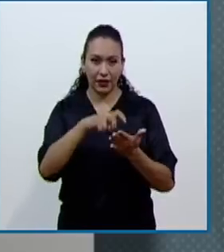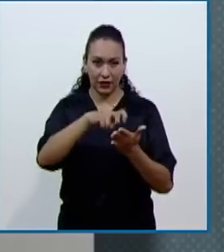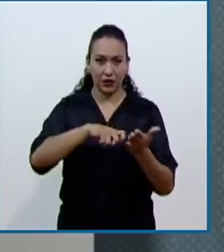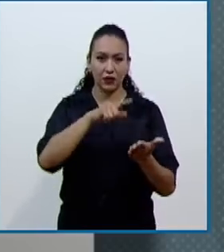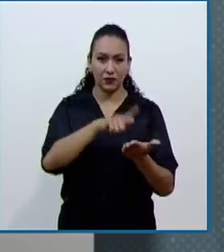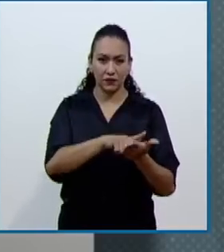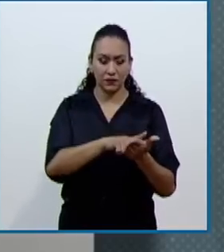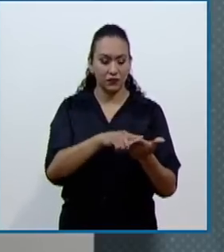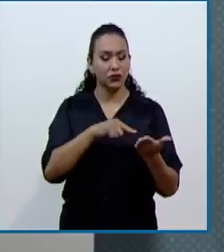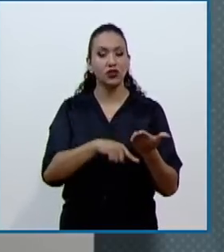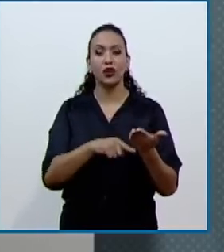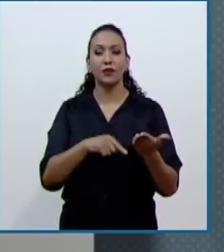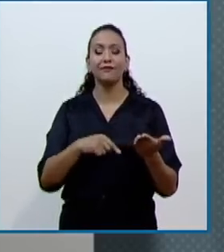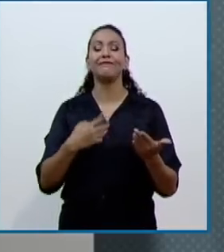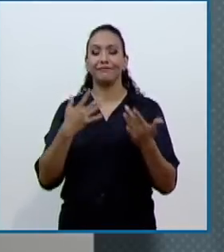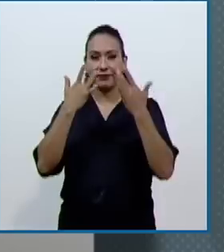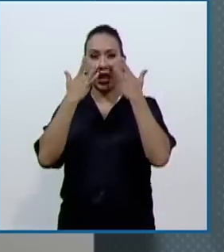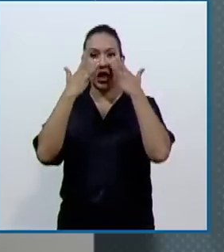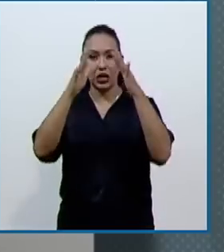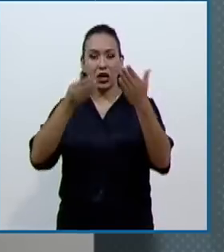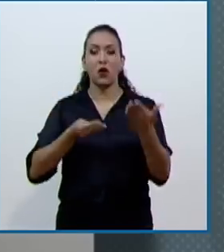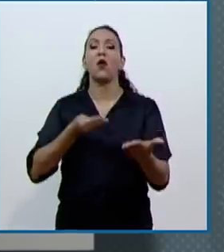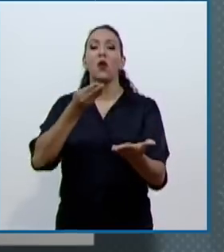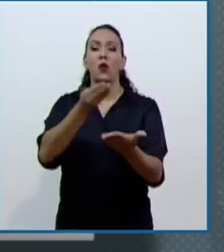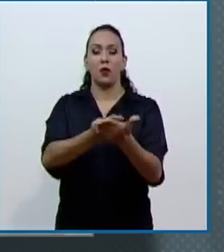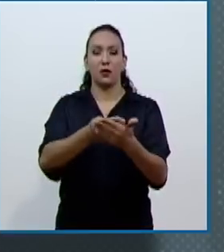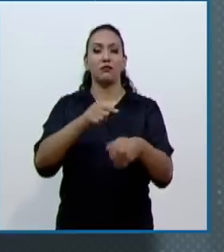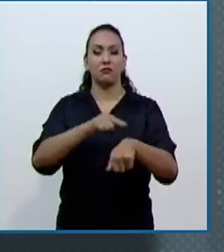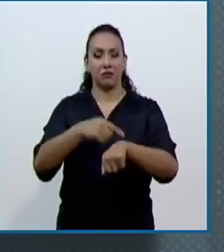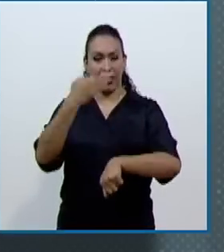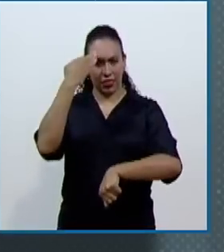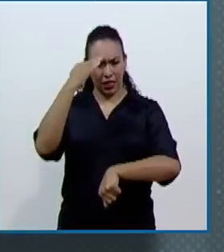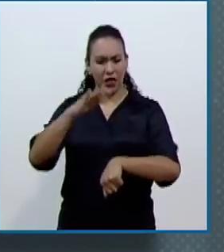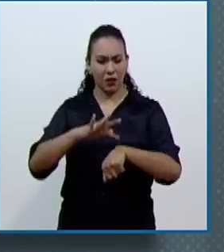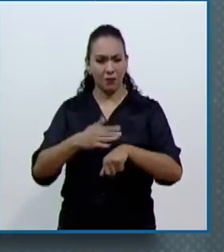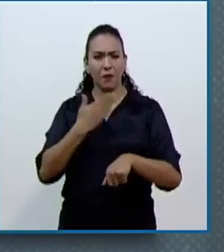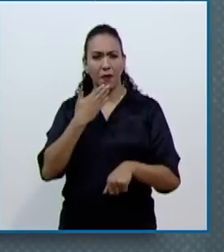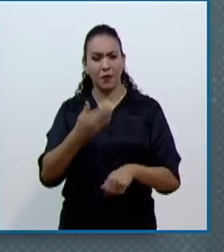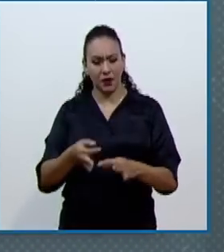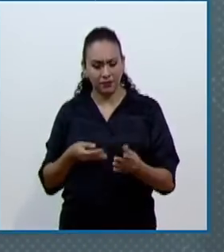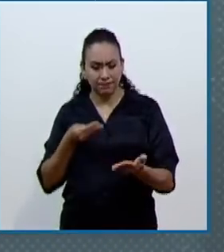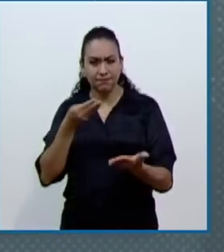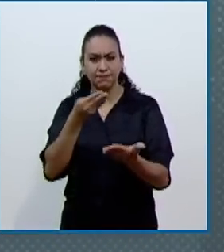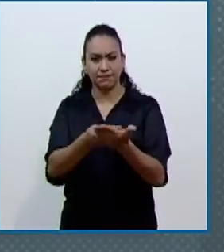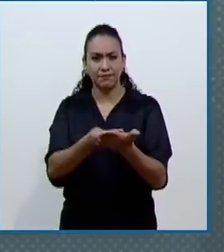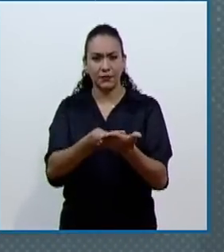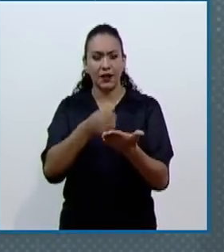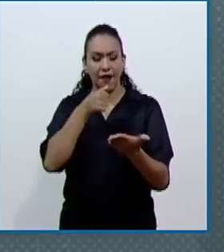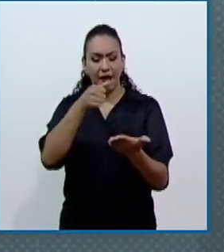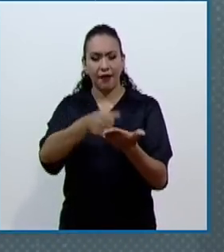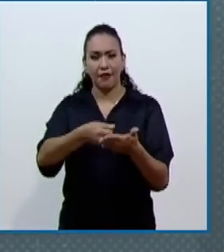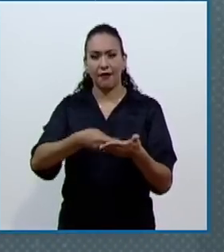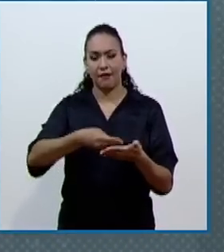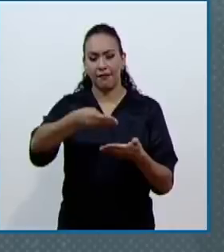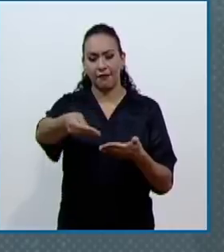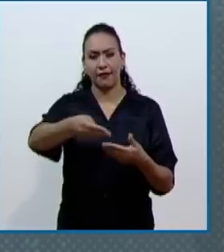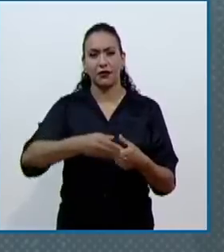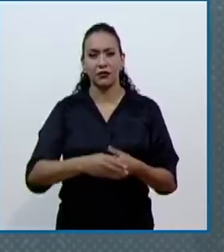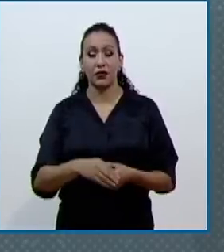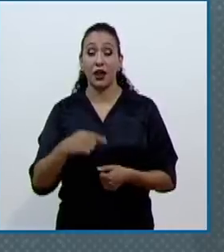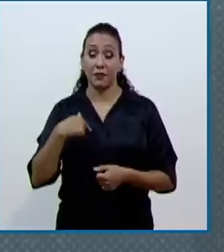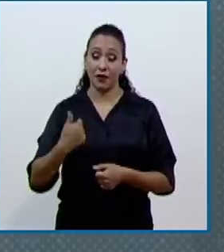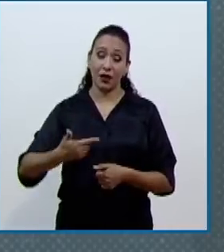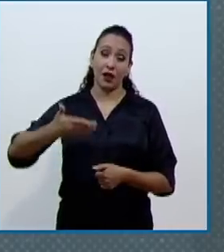citada, presento mi renuncia anticipada al periodo constitucional para el que originalmente fui designado como ministro de la Suprema